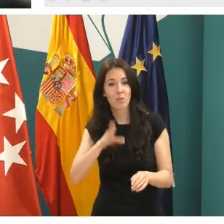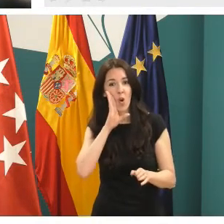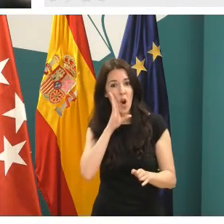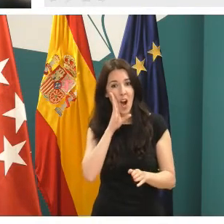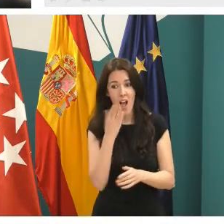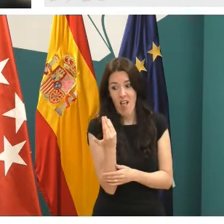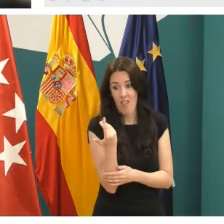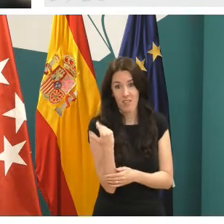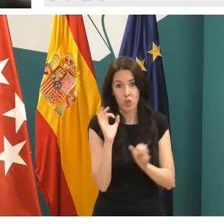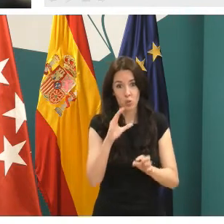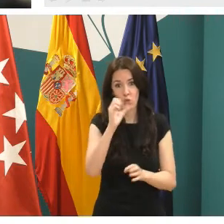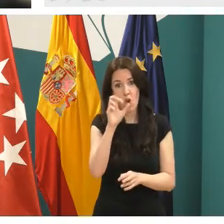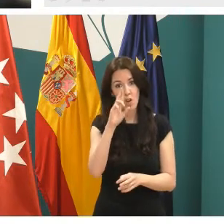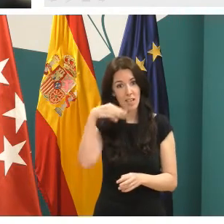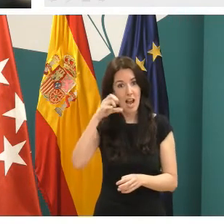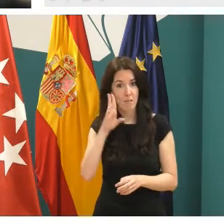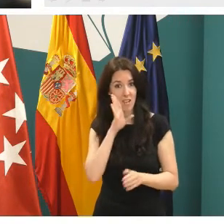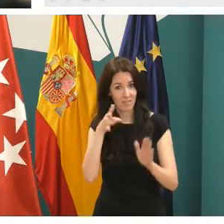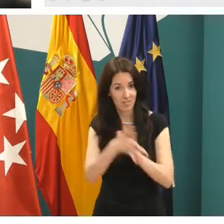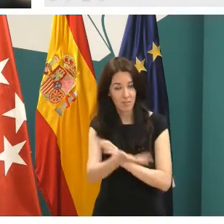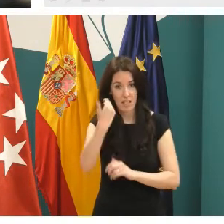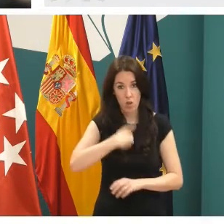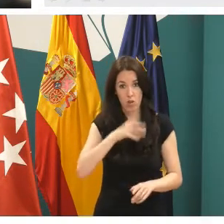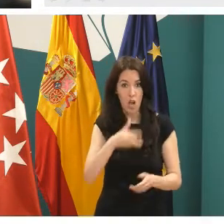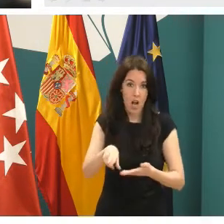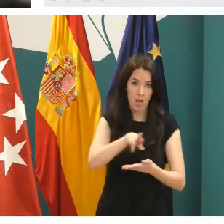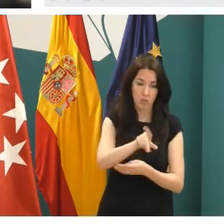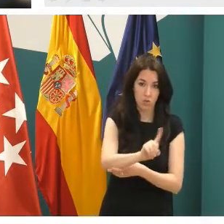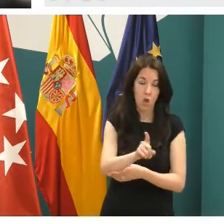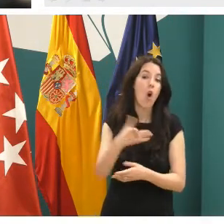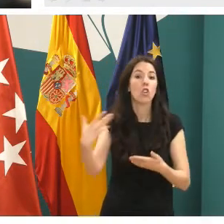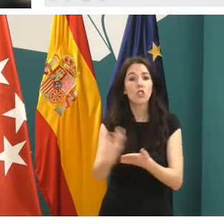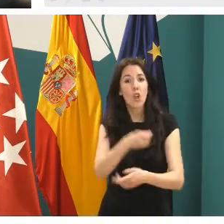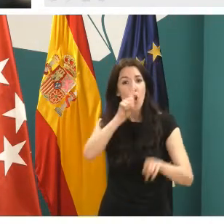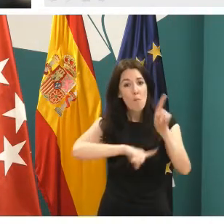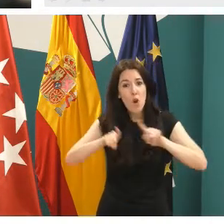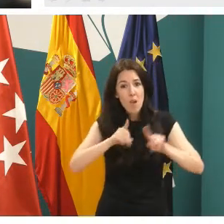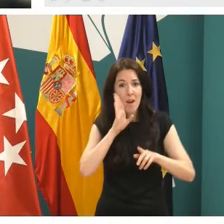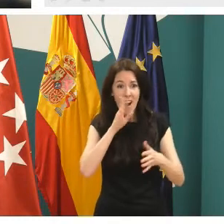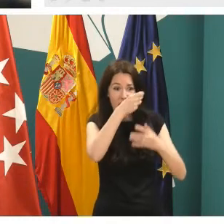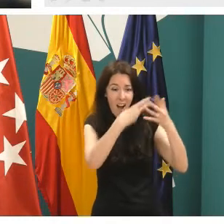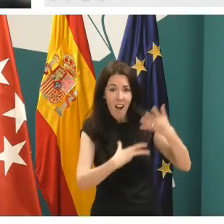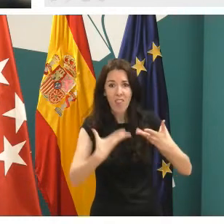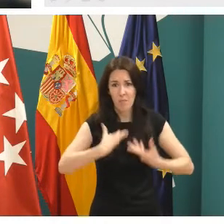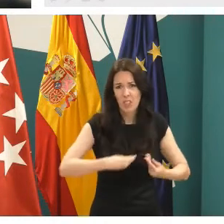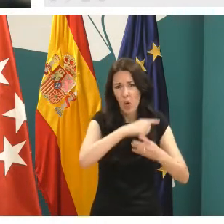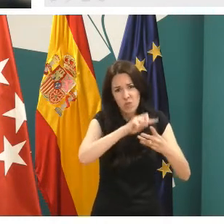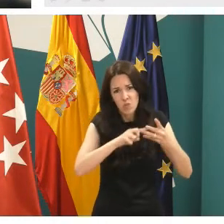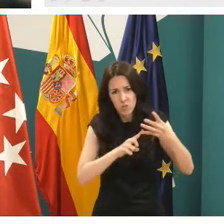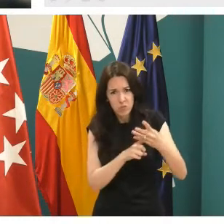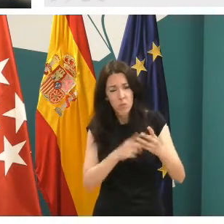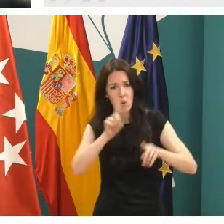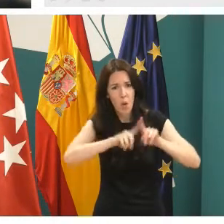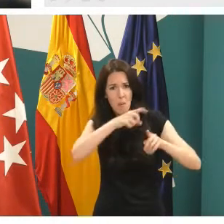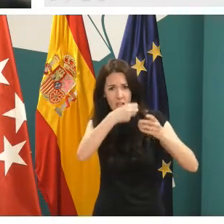recién Carmen, pues tratar de que todas estas problemáticas que coexisten y